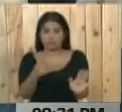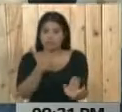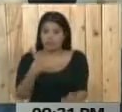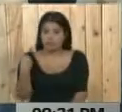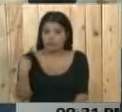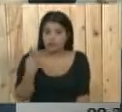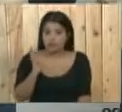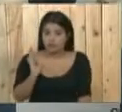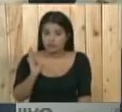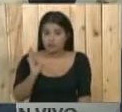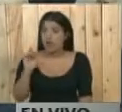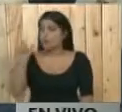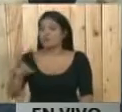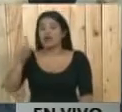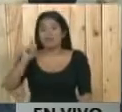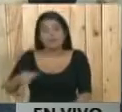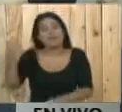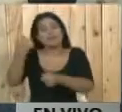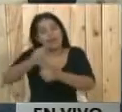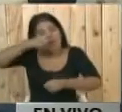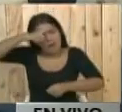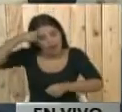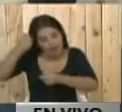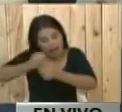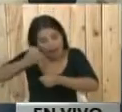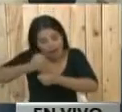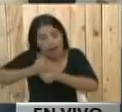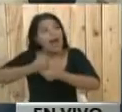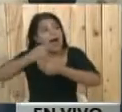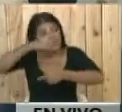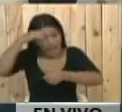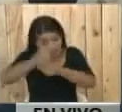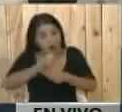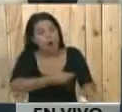Y que la gente tiene que ganarse sus cosas trabajando, luchando.